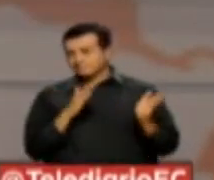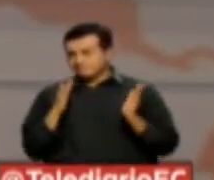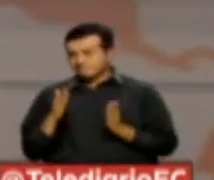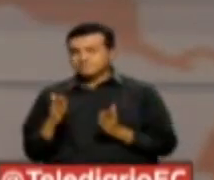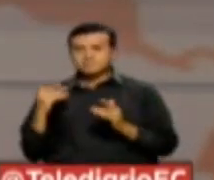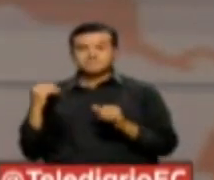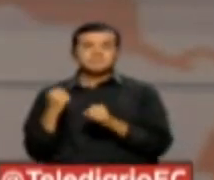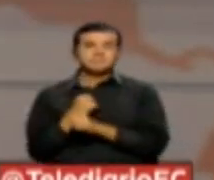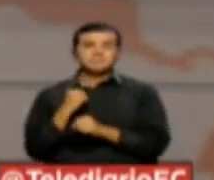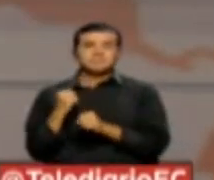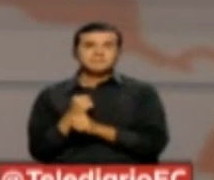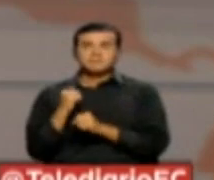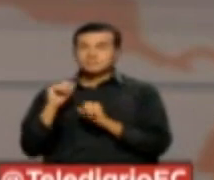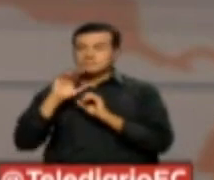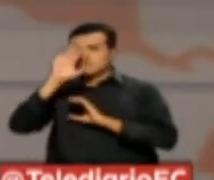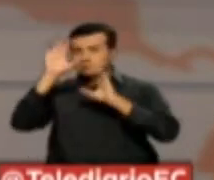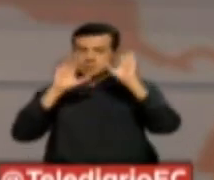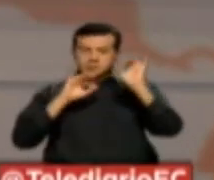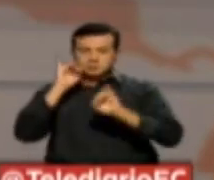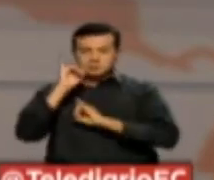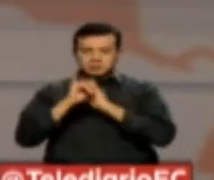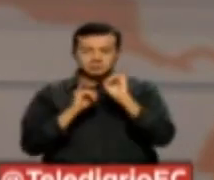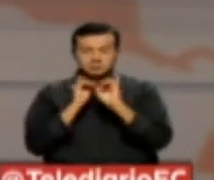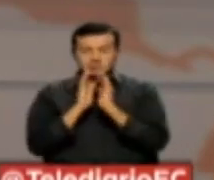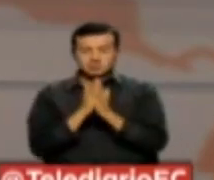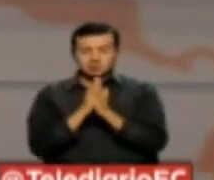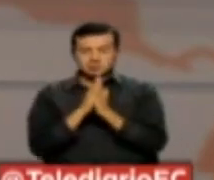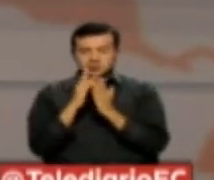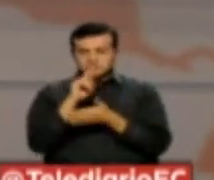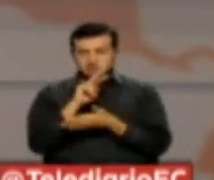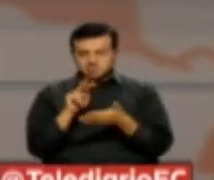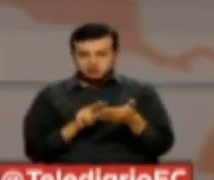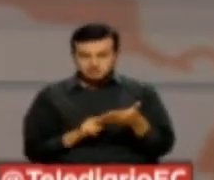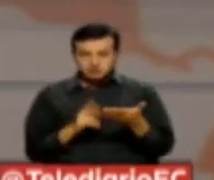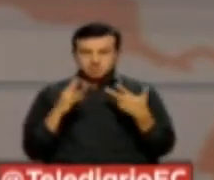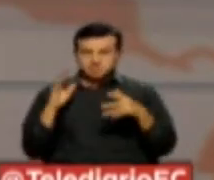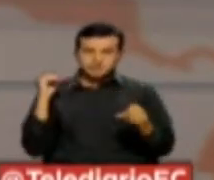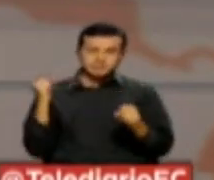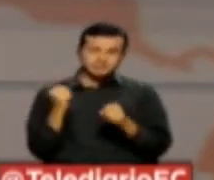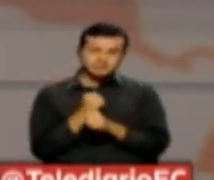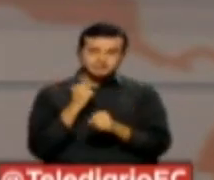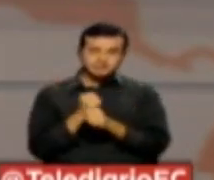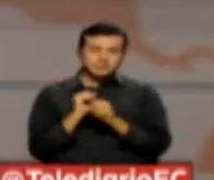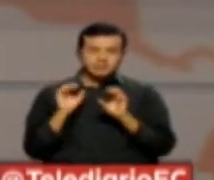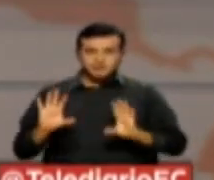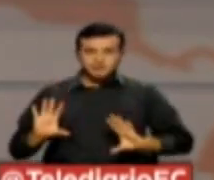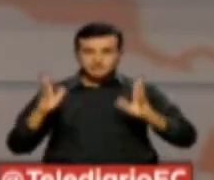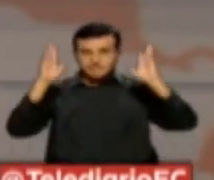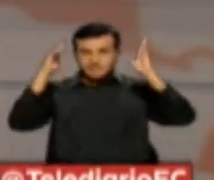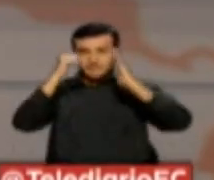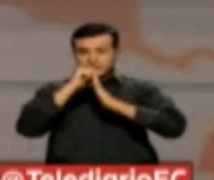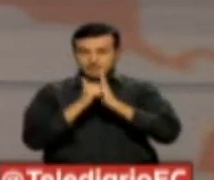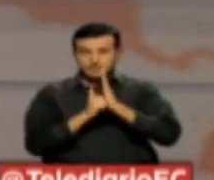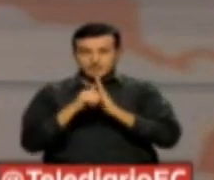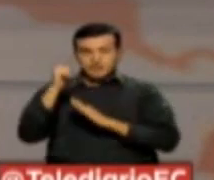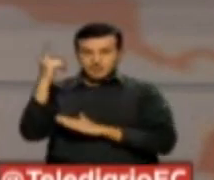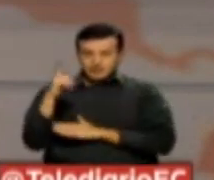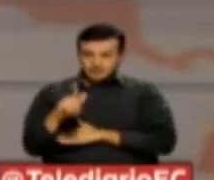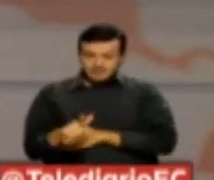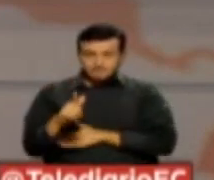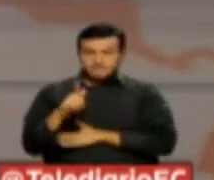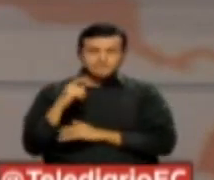trabajando para la feria internacional del libro y la lectura estamos trabajando para el festival de las artes de en loja